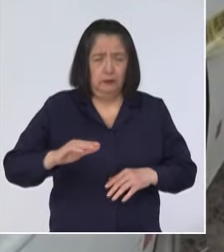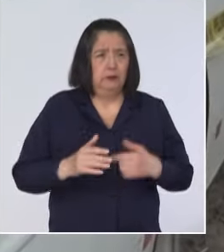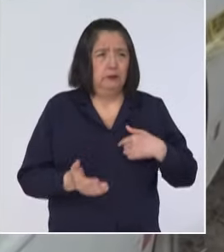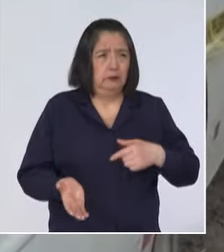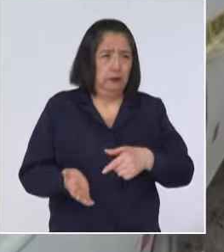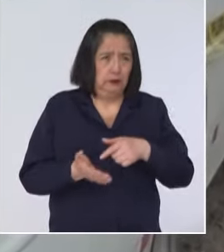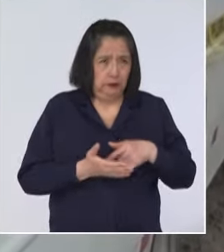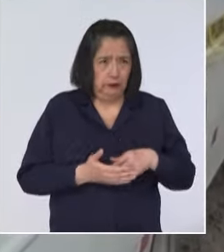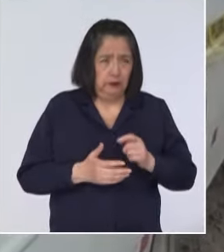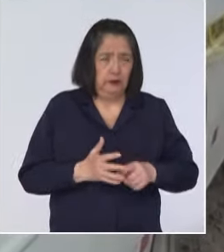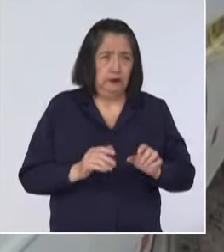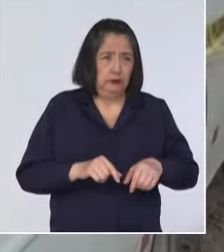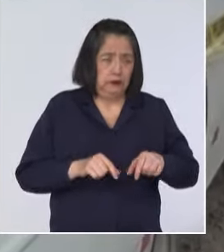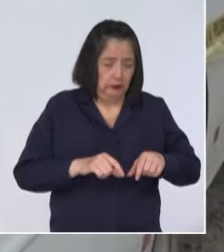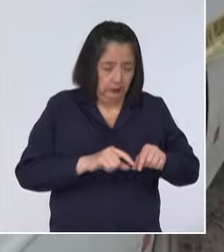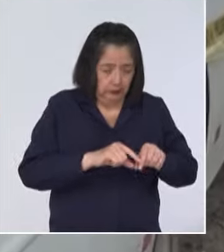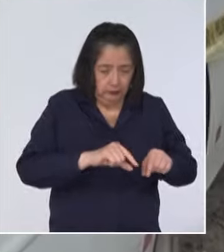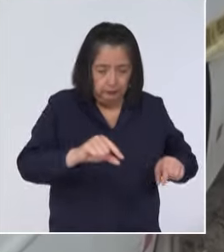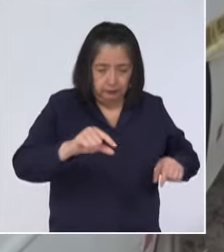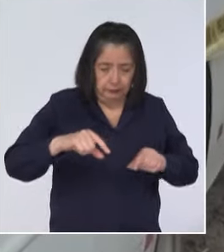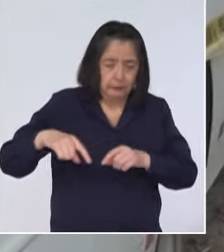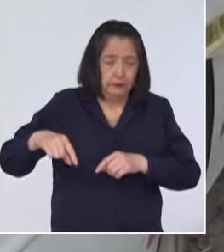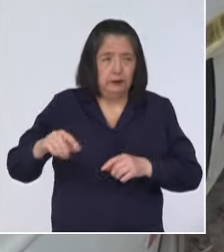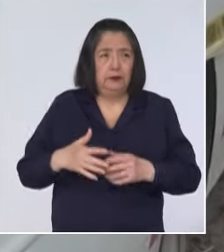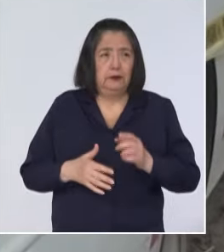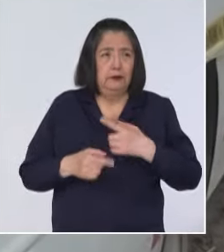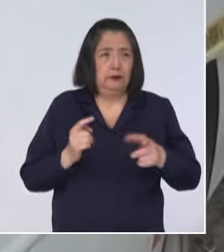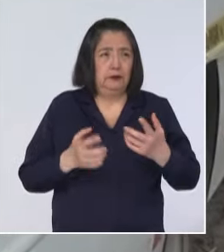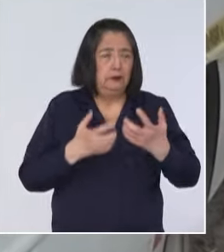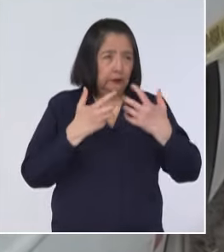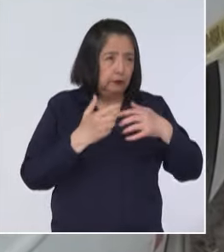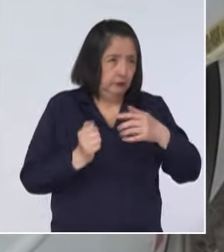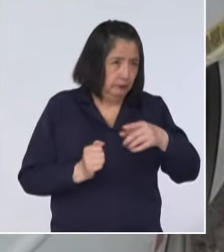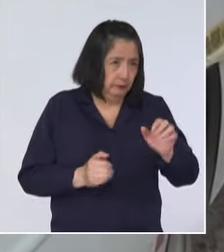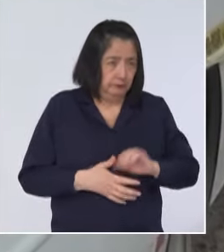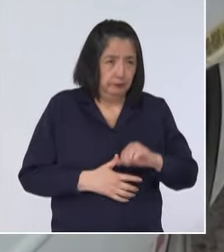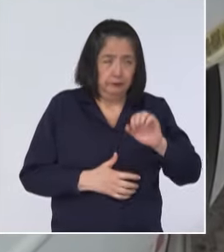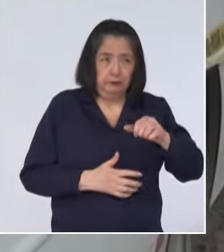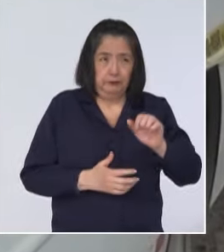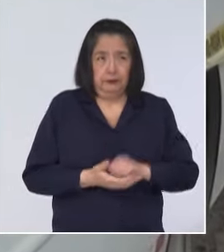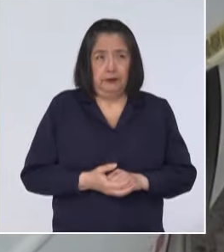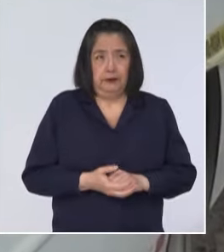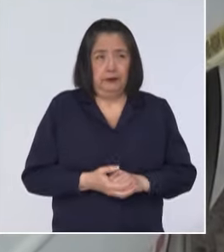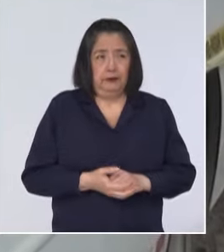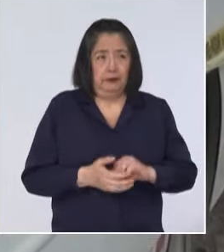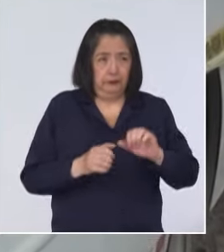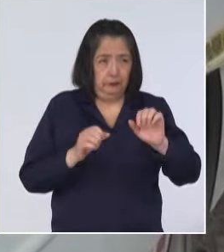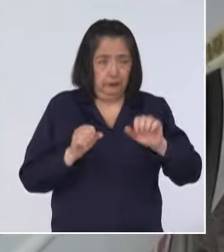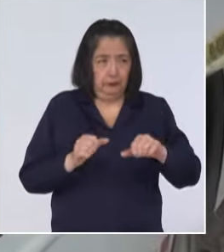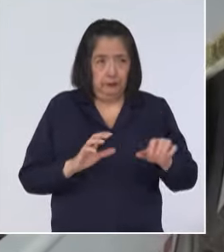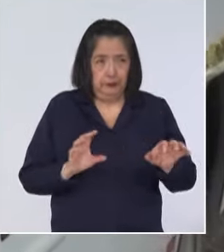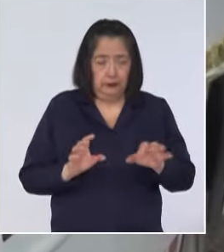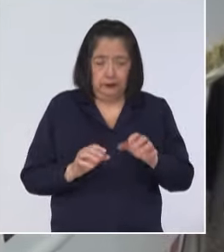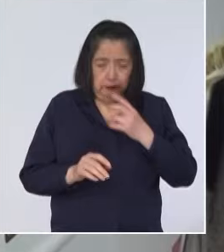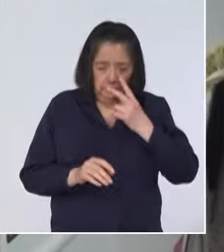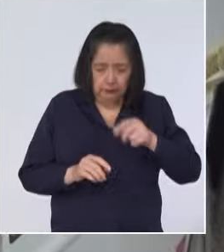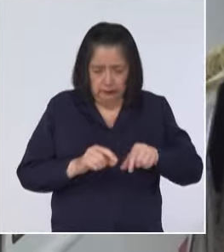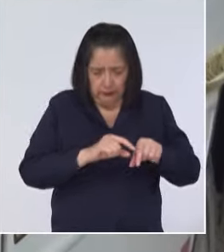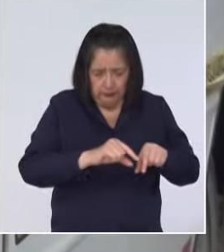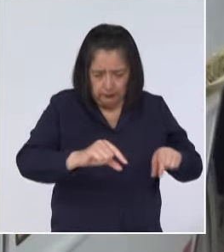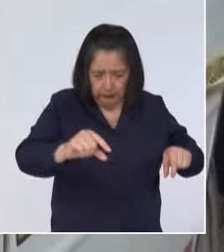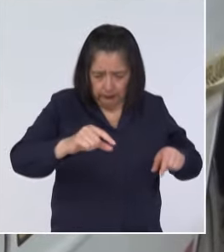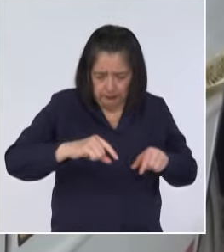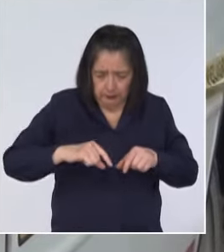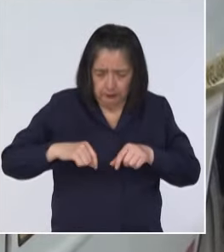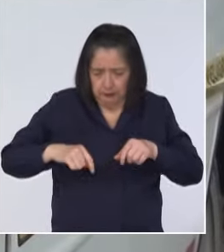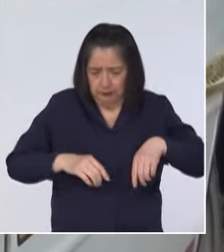exigiendo la señalización, que ya hemos coordinado con la empresa Casa Grande, ¿verdad?, para que se haga realidad la señalización aquí en estas vías